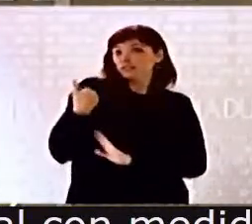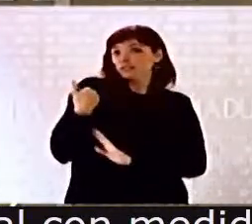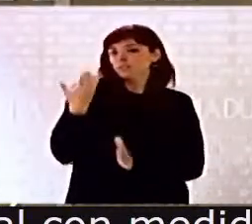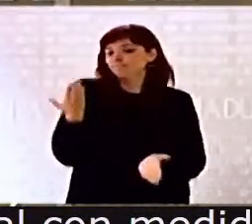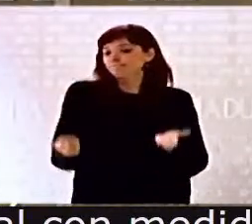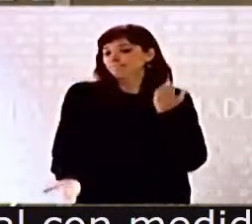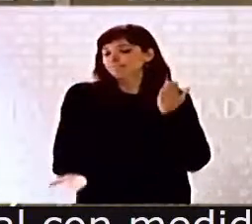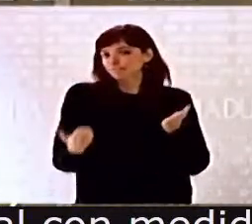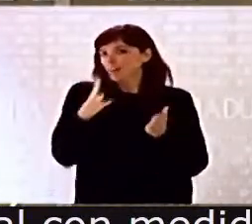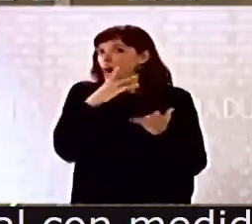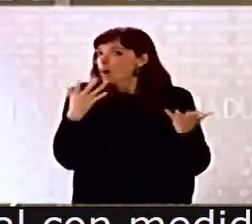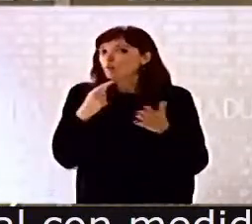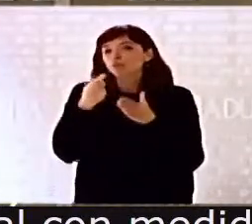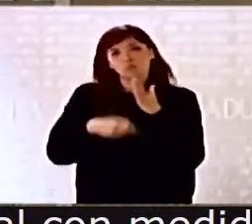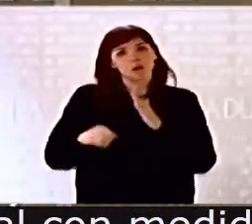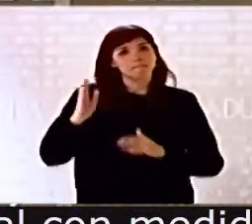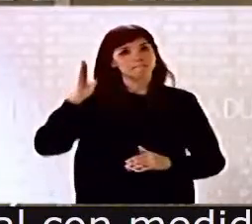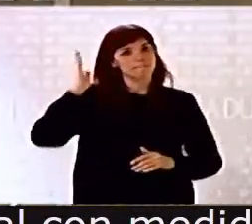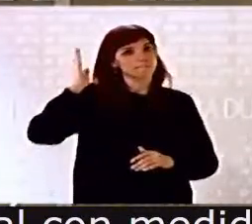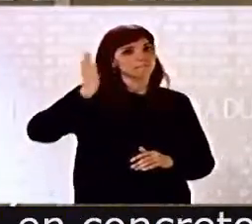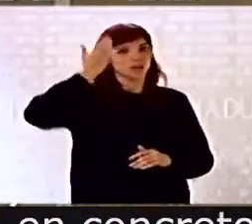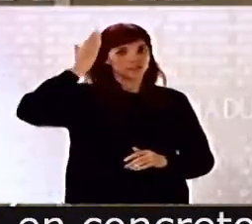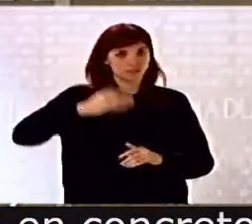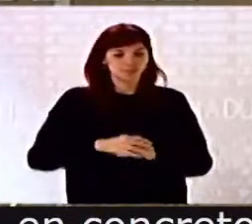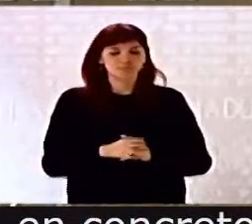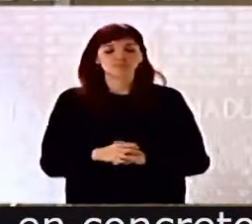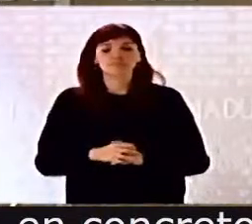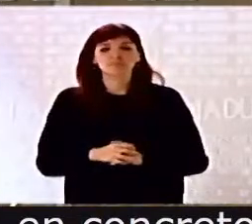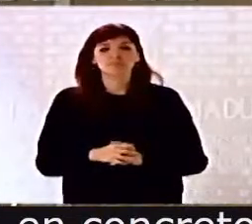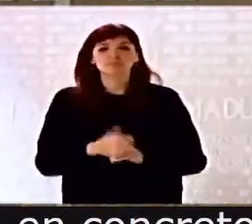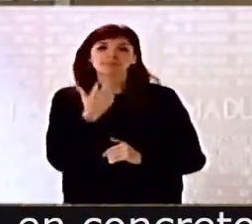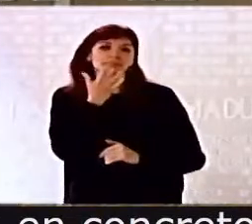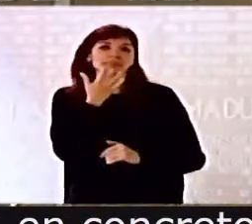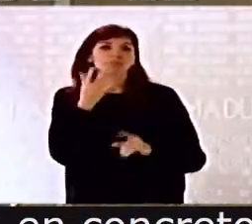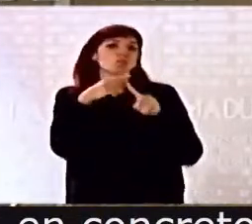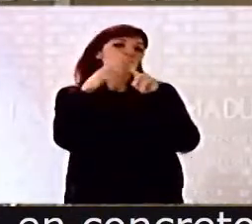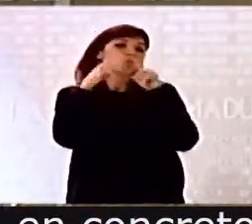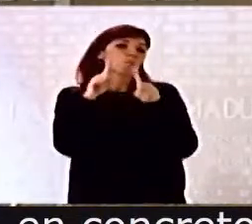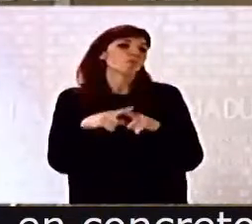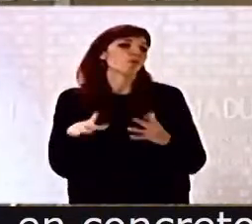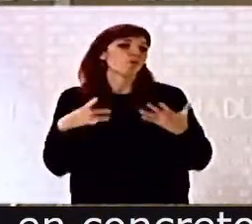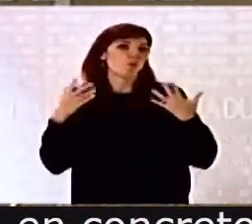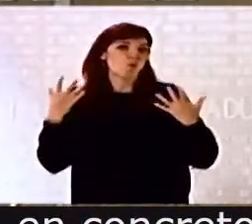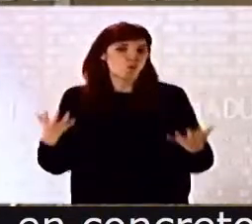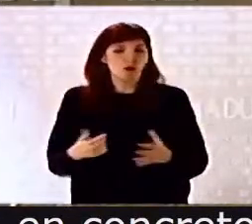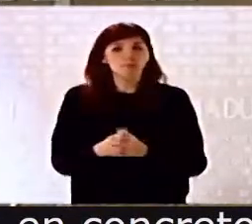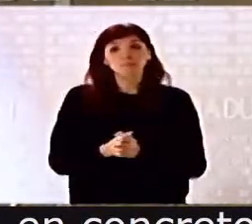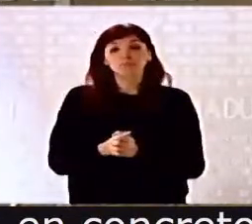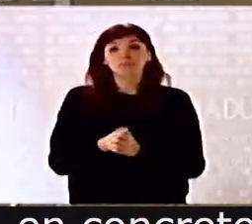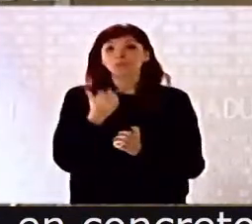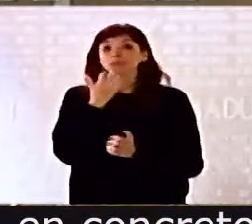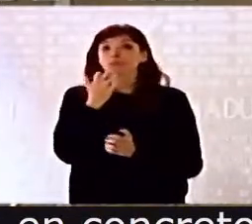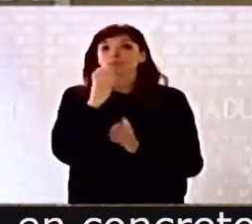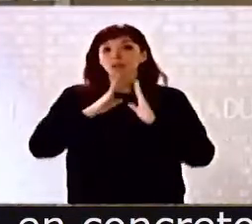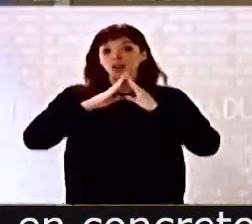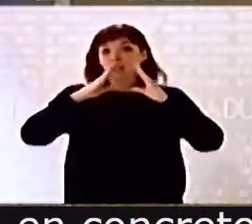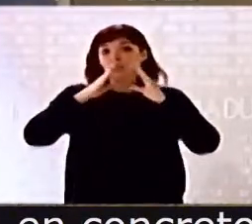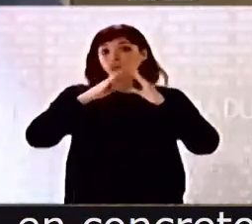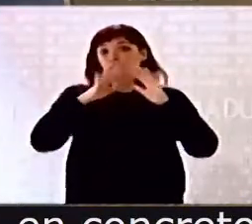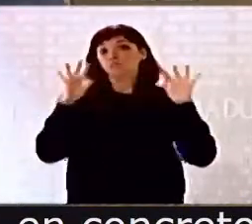En concreto, las diferencias estarían en los velatorios y